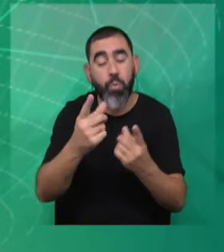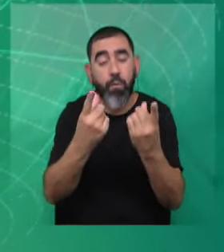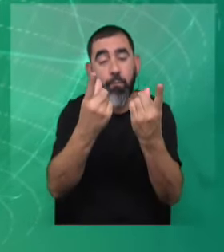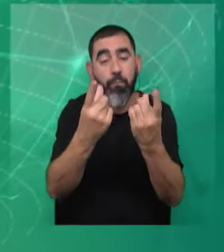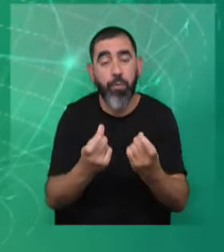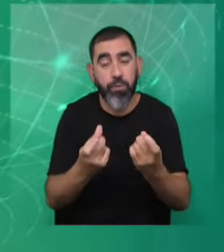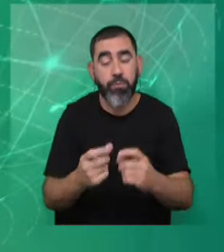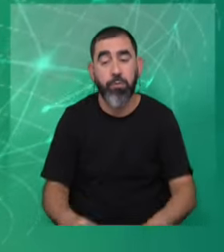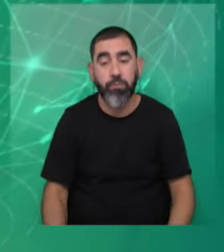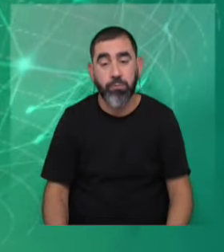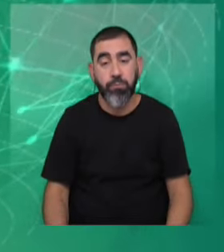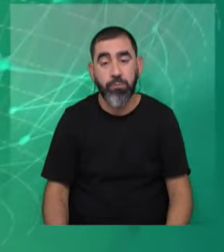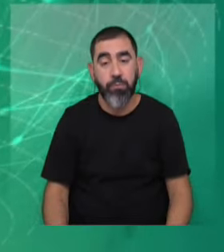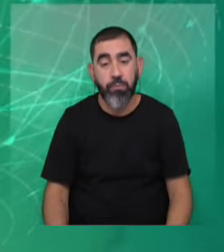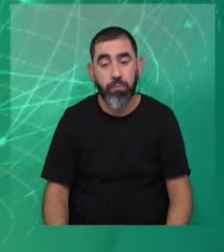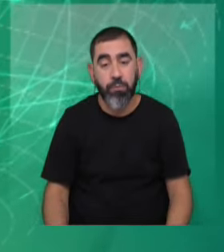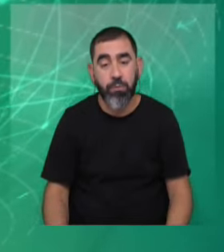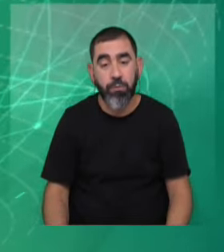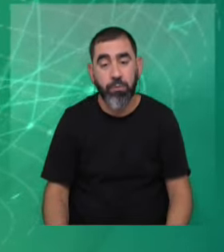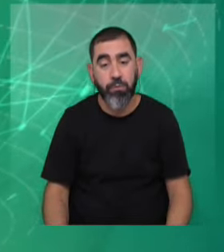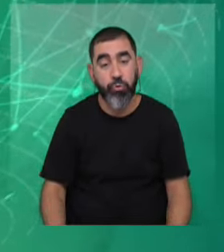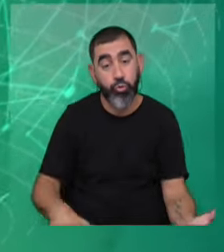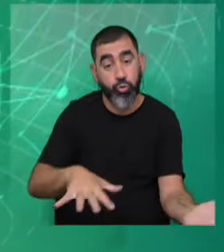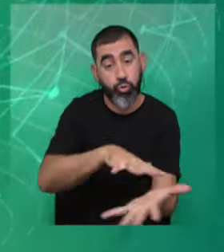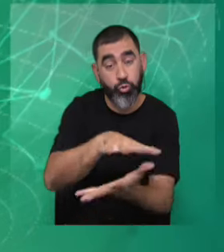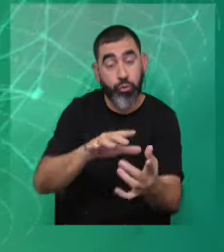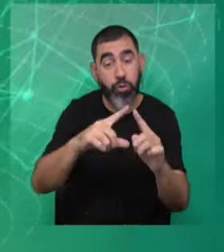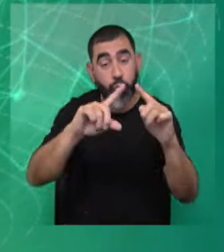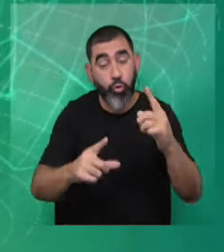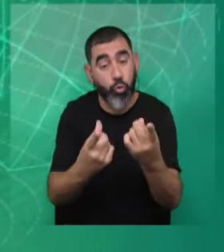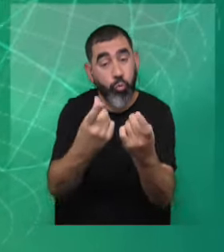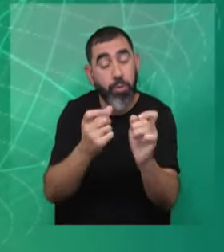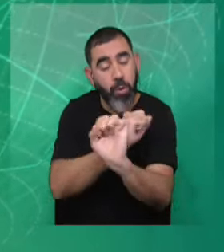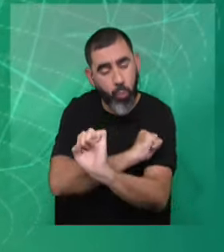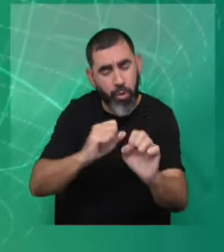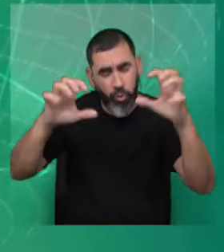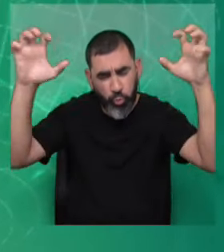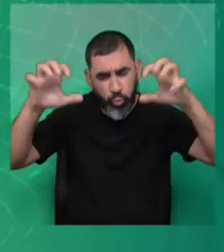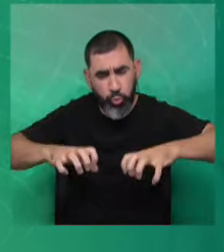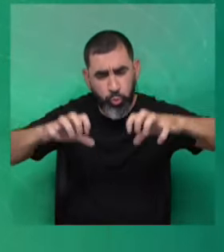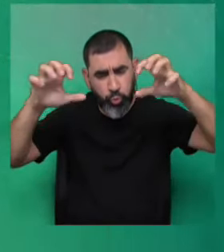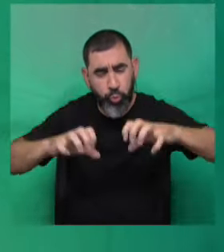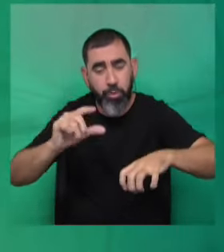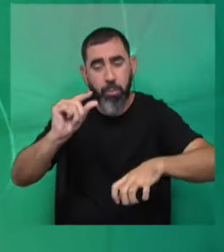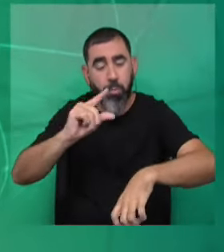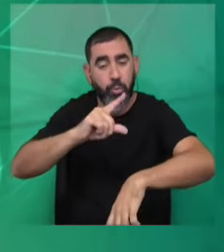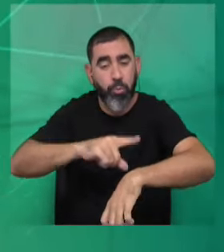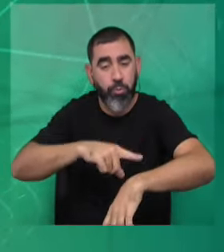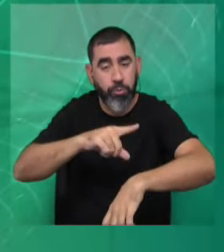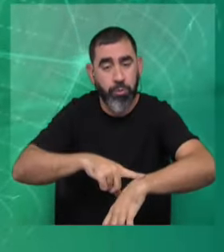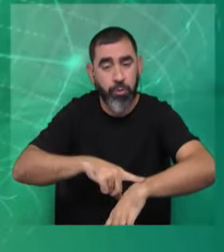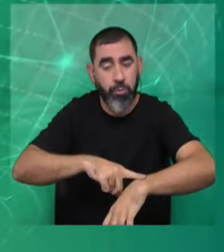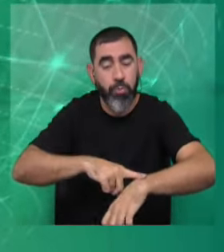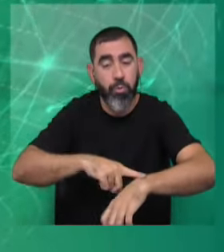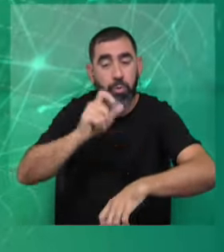puntualmente fuertes. Como dice siempre Inumet, en las zonas de tormentas se podrán registrar lluvias abundantes en cortos periodos,